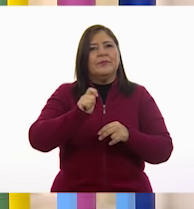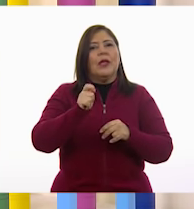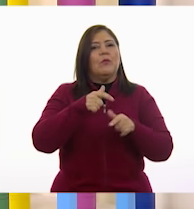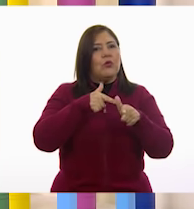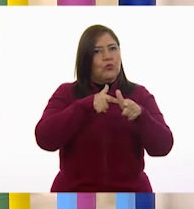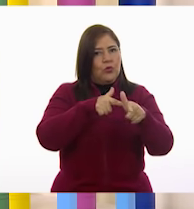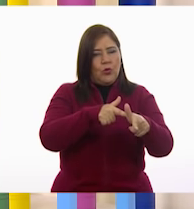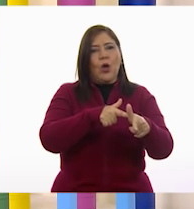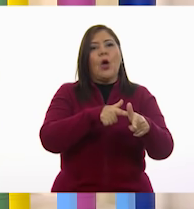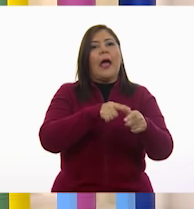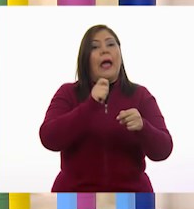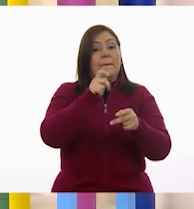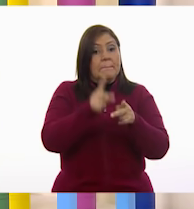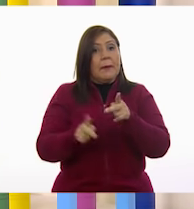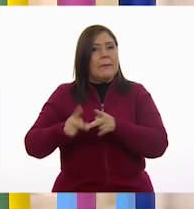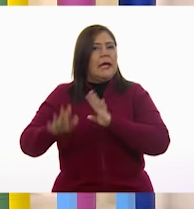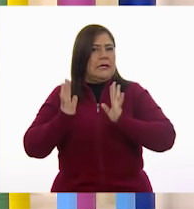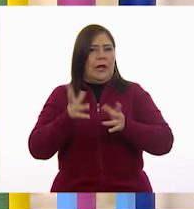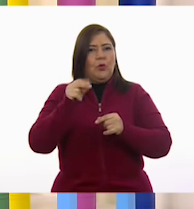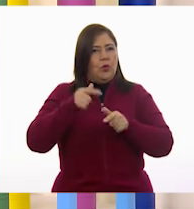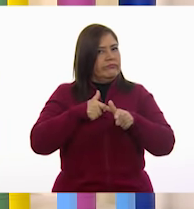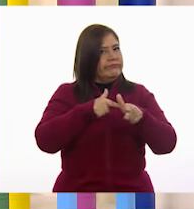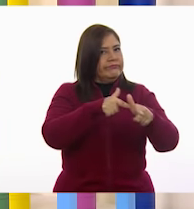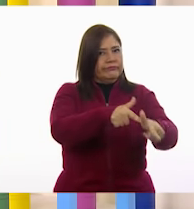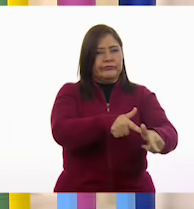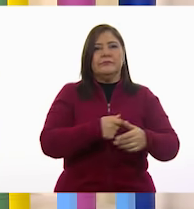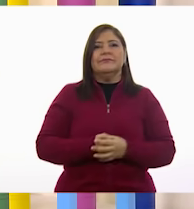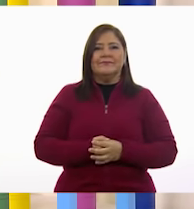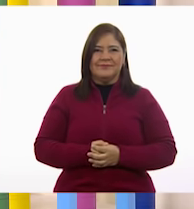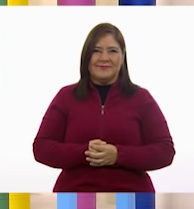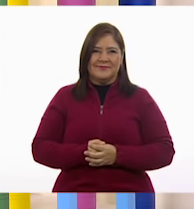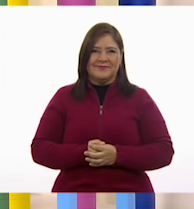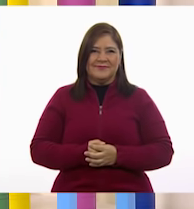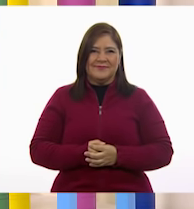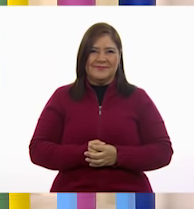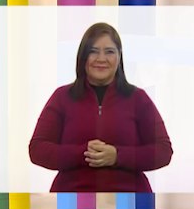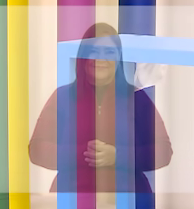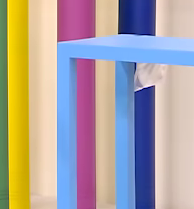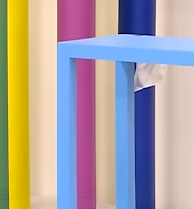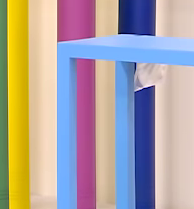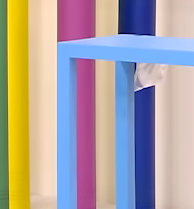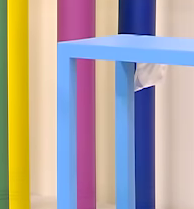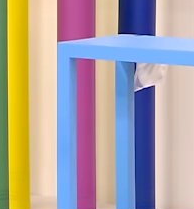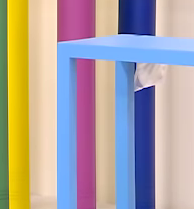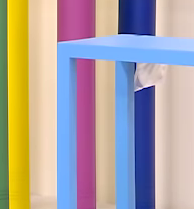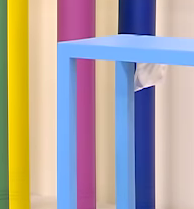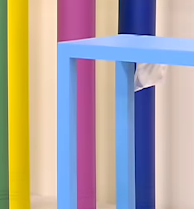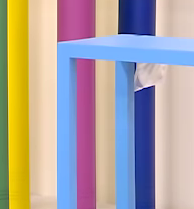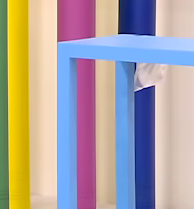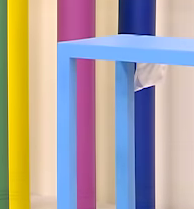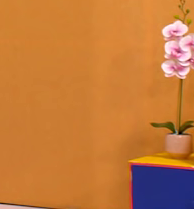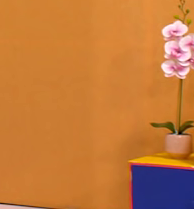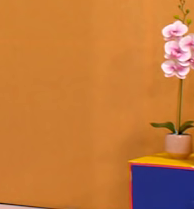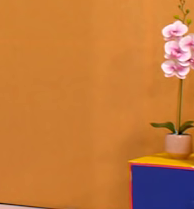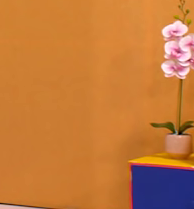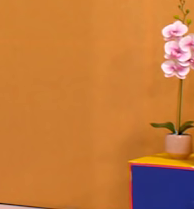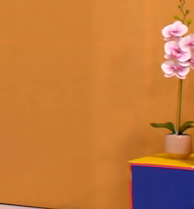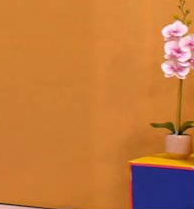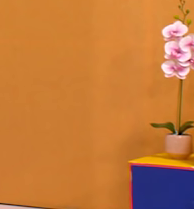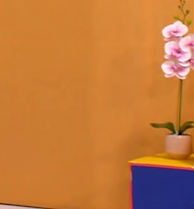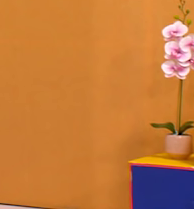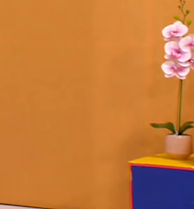continuo, ya no nos detenemos. Epo, etai, tai, epo,